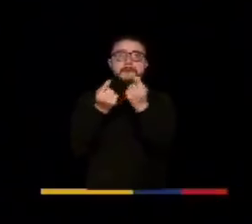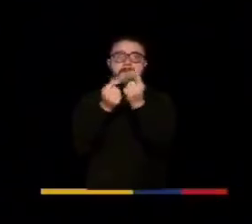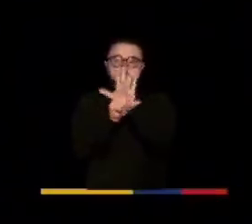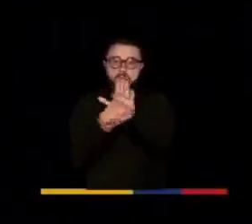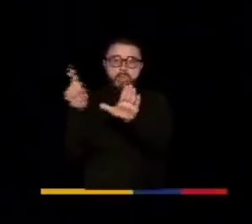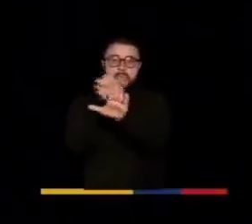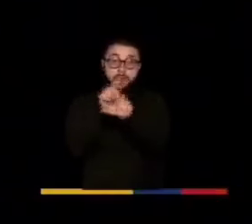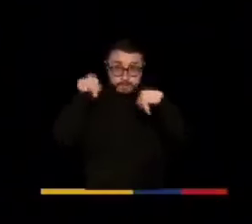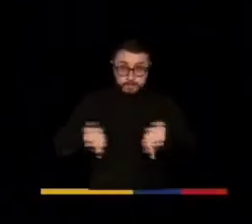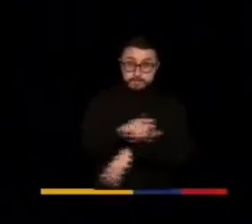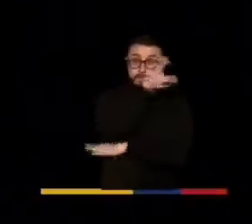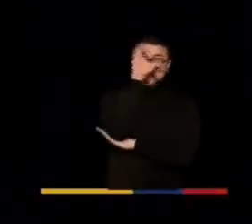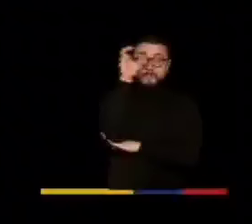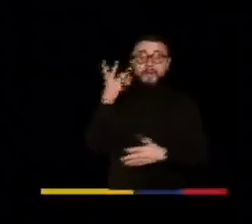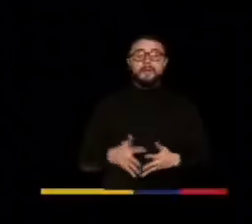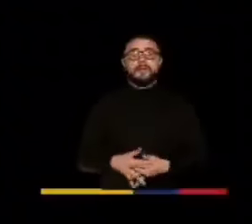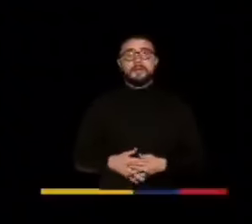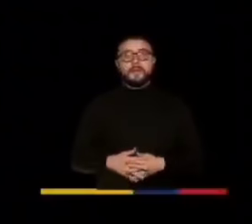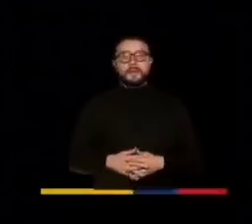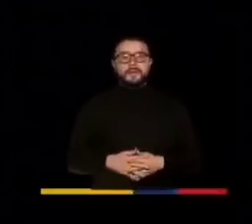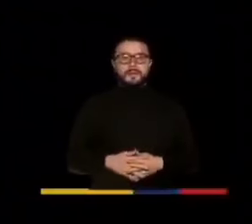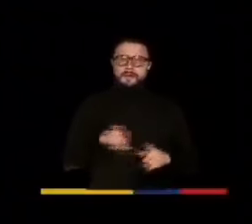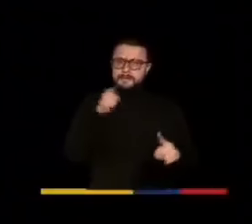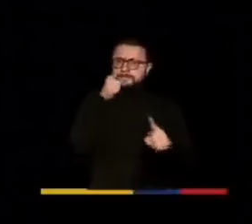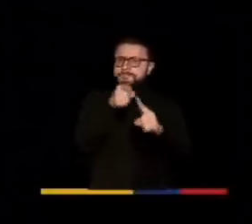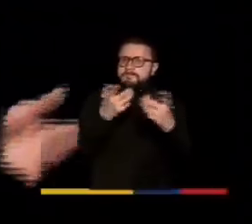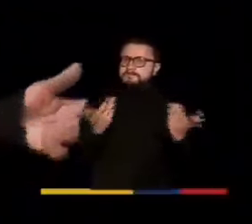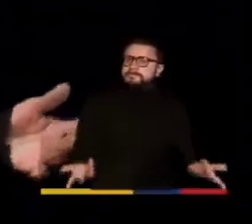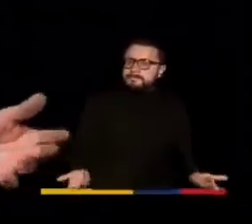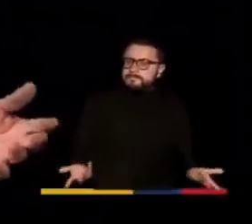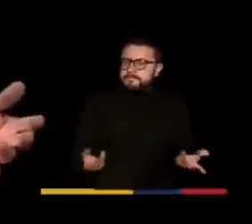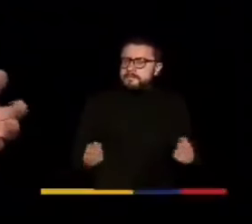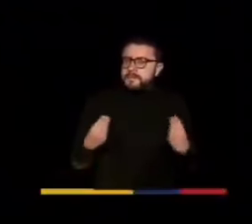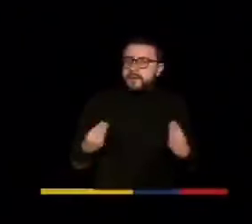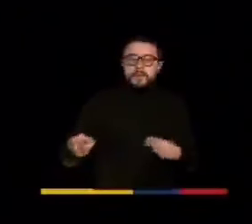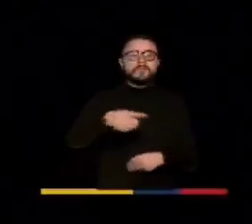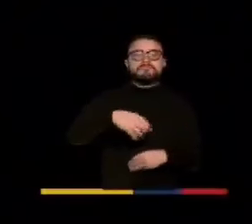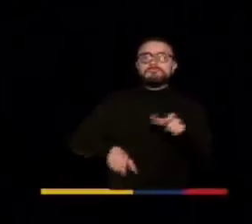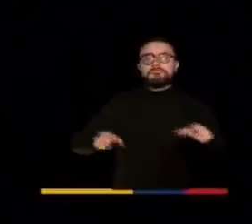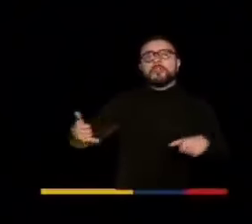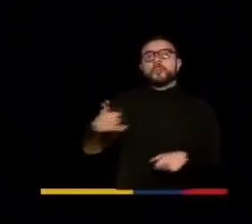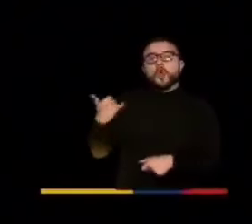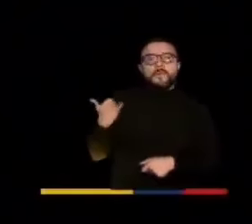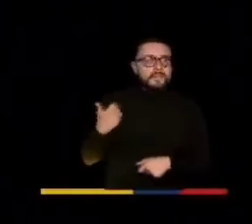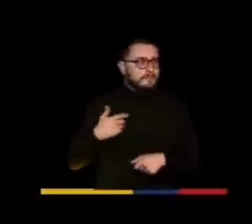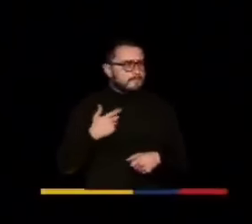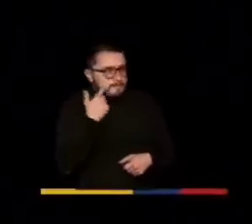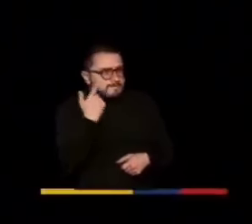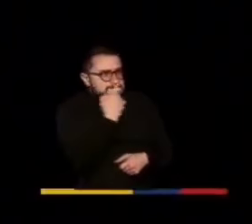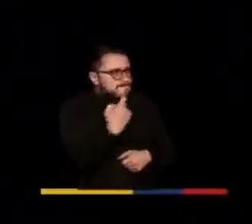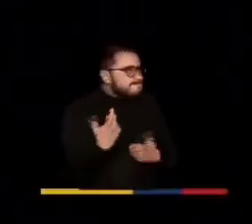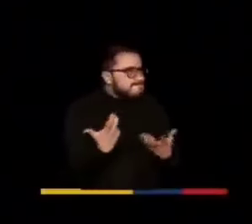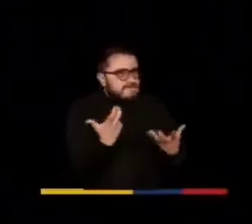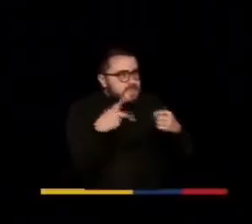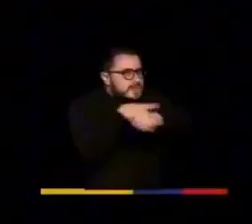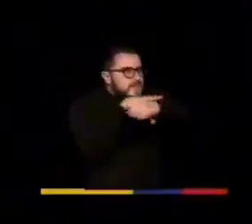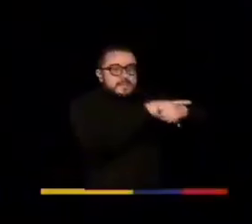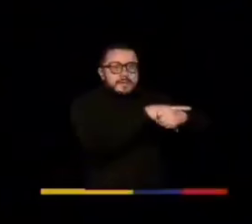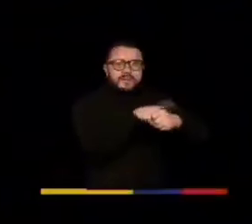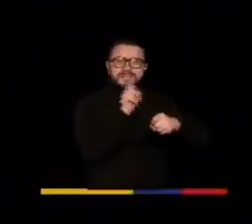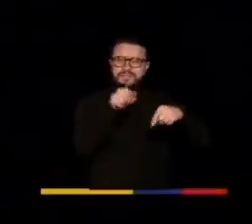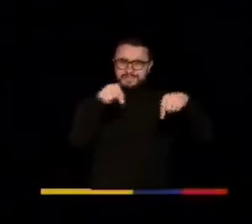de activos en Colombia. ¿Para qué? Para perseguir jovencitos. ¿Qué tienen contra la juventud colombiana